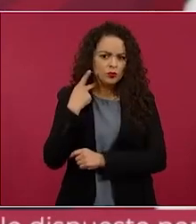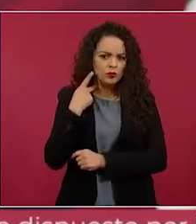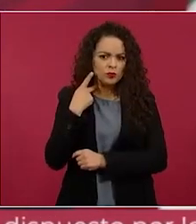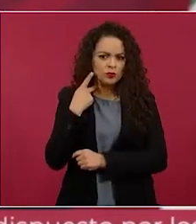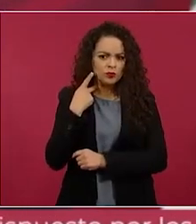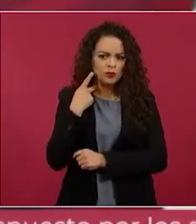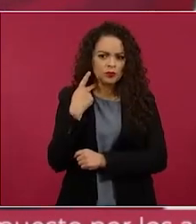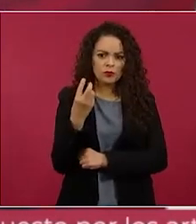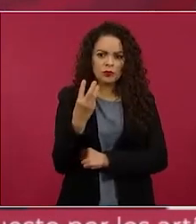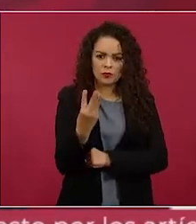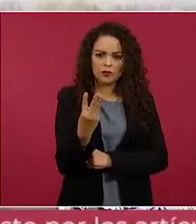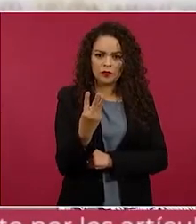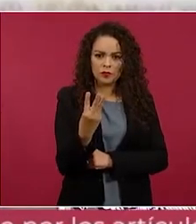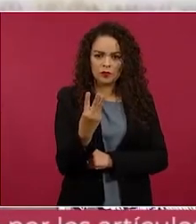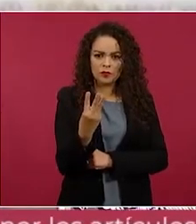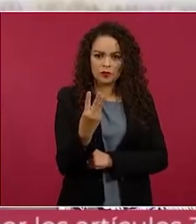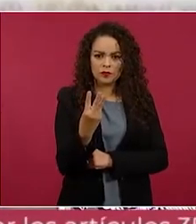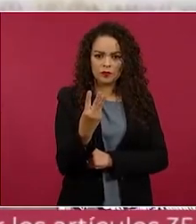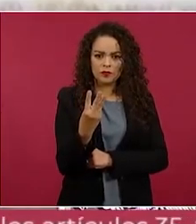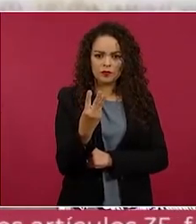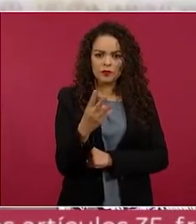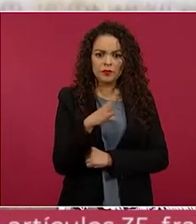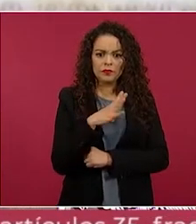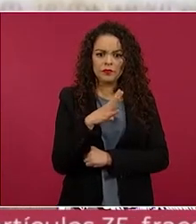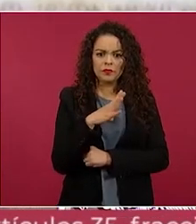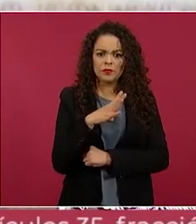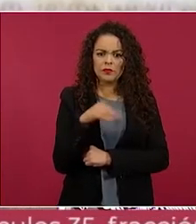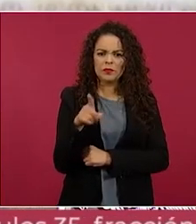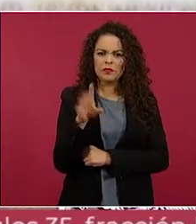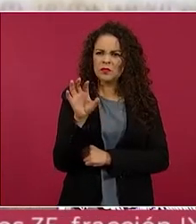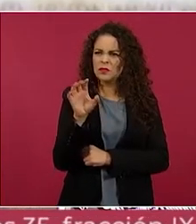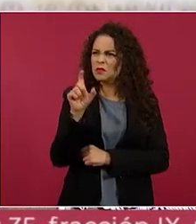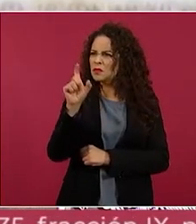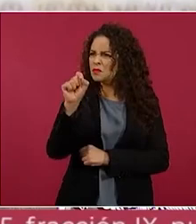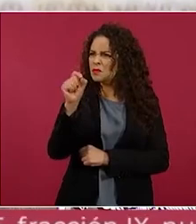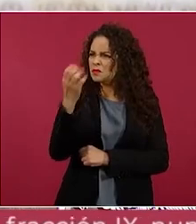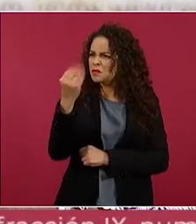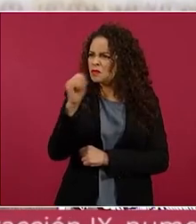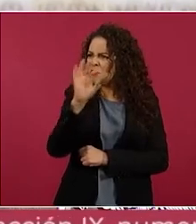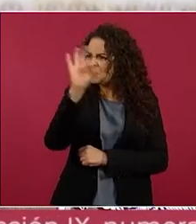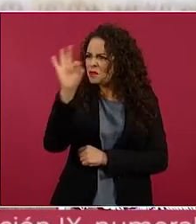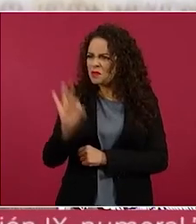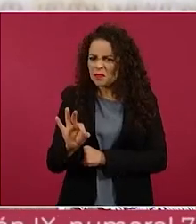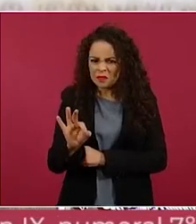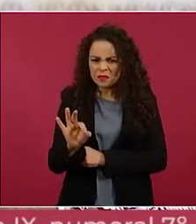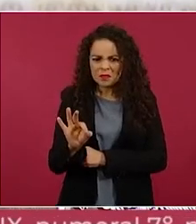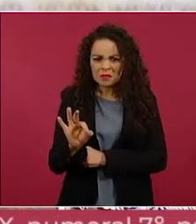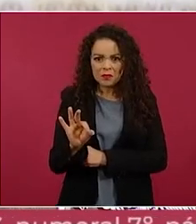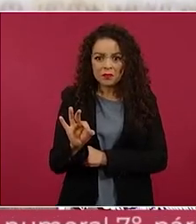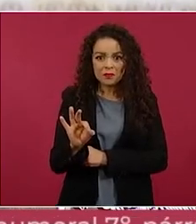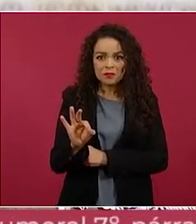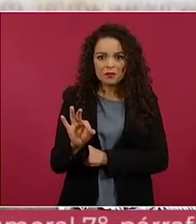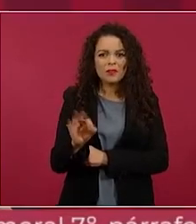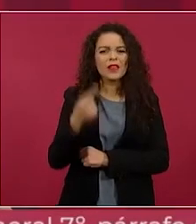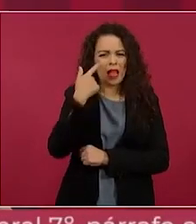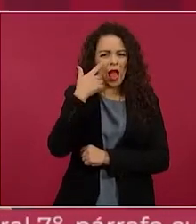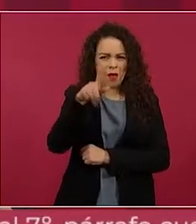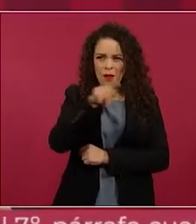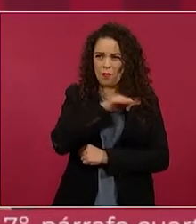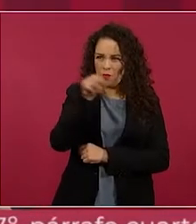llegan a tener hasta, creo que 29%, a ver si está por ahí, 29%.